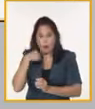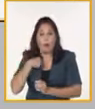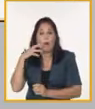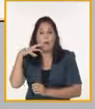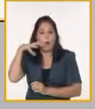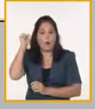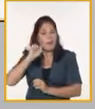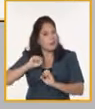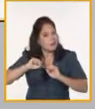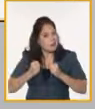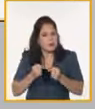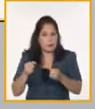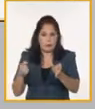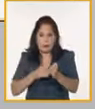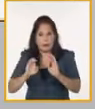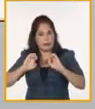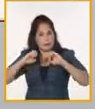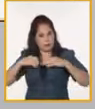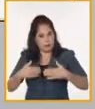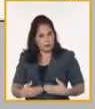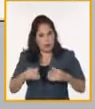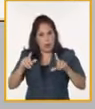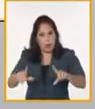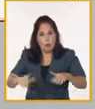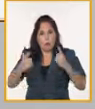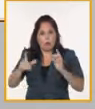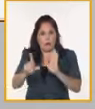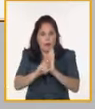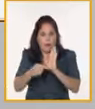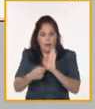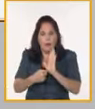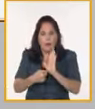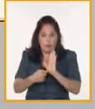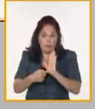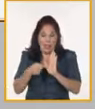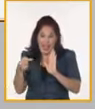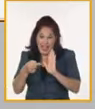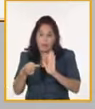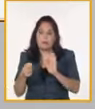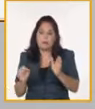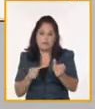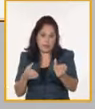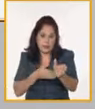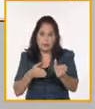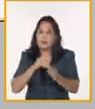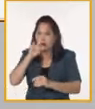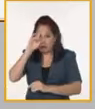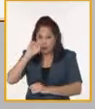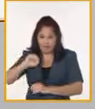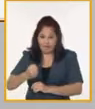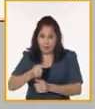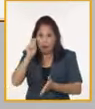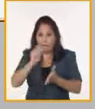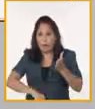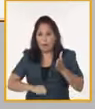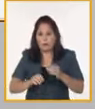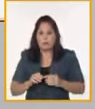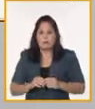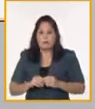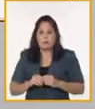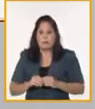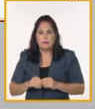disciplina la ética el cumplimiento de las leyes de la legalidad ahí sí hay más exigencia por por el gobierno y